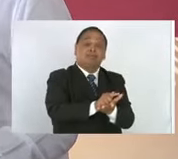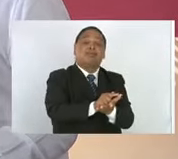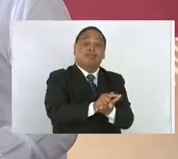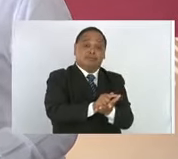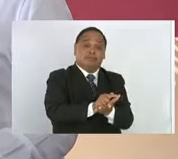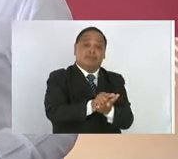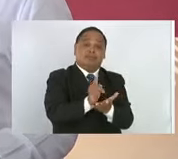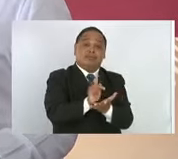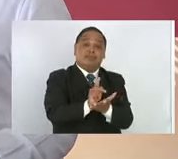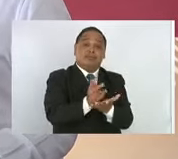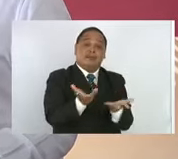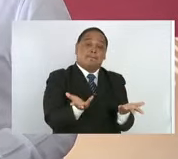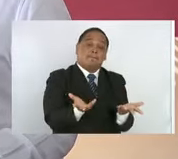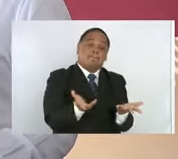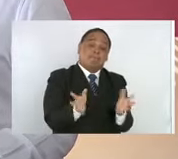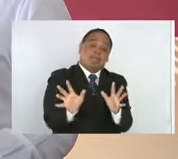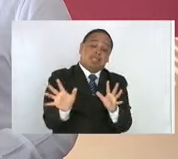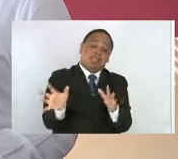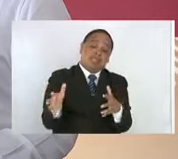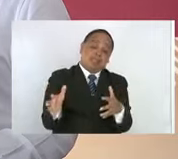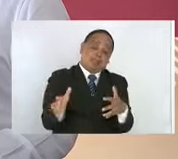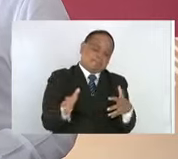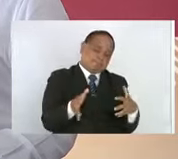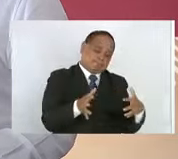el atraco,